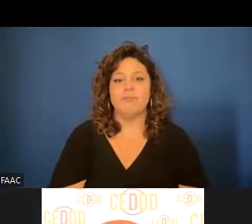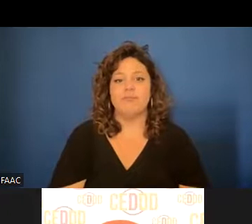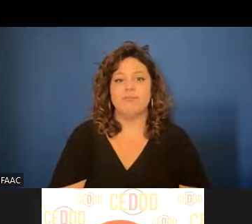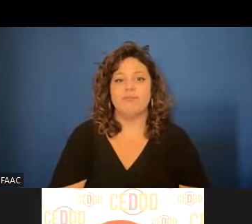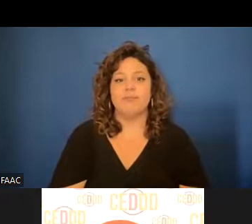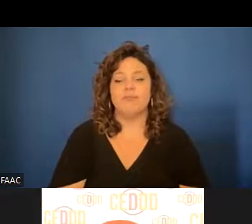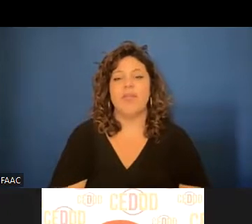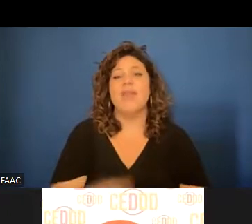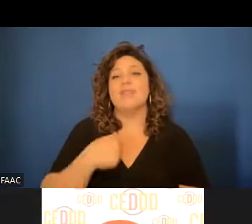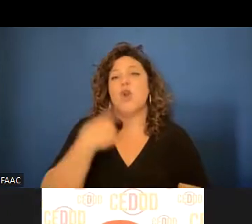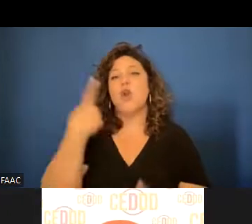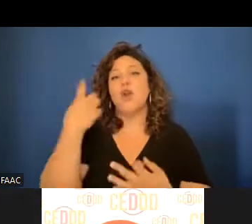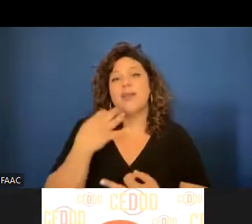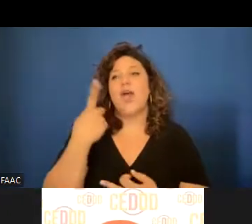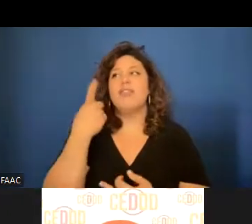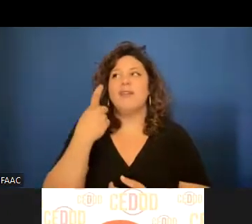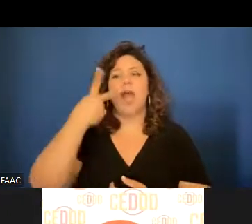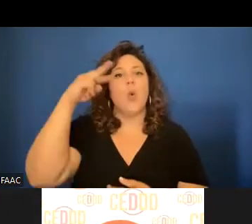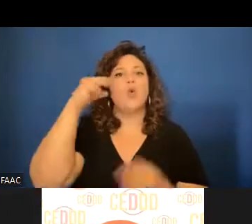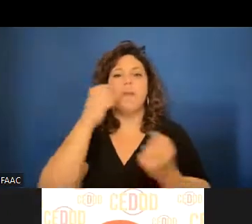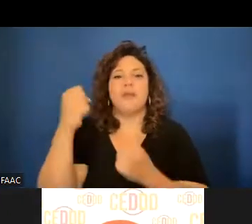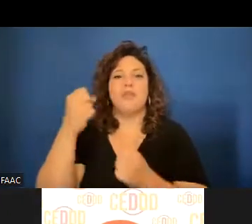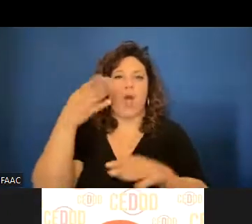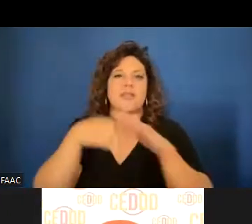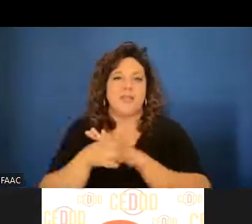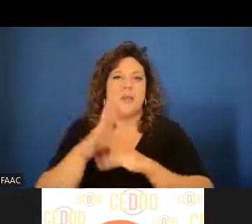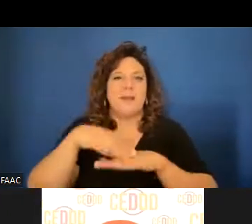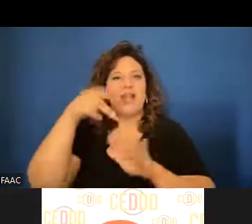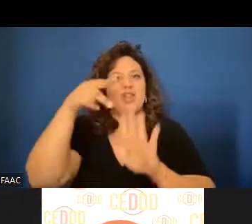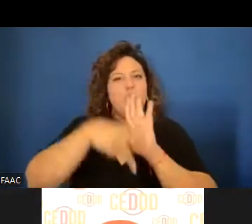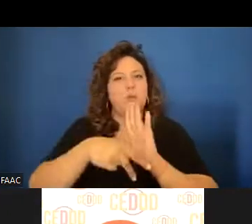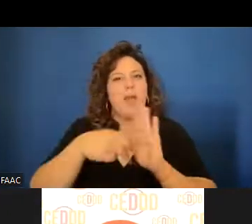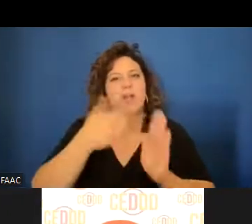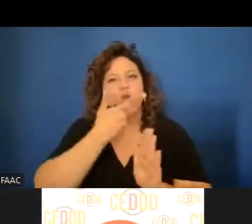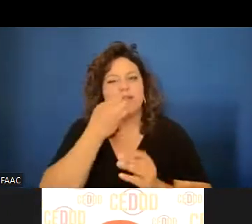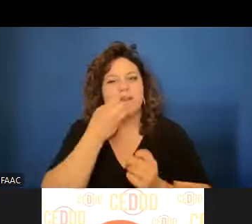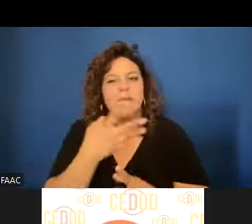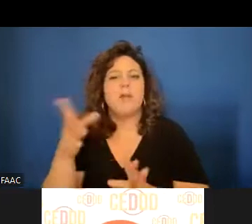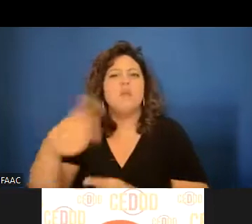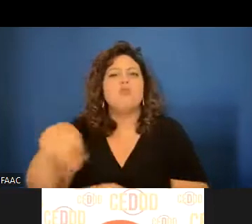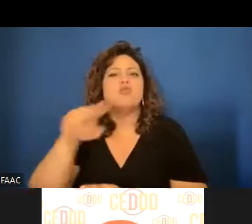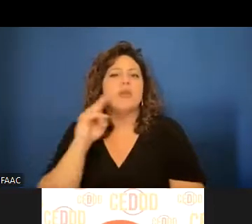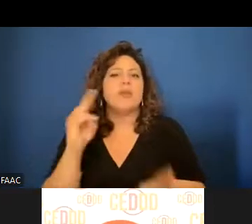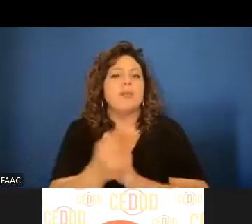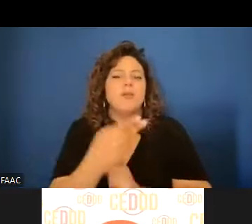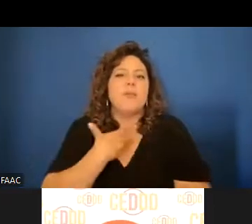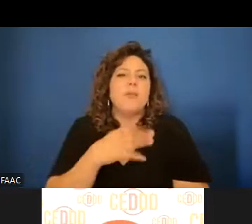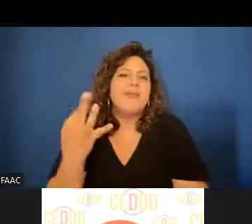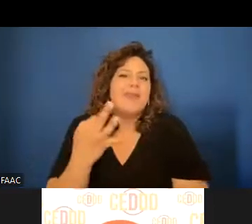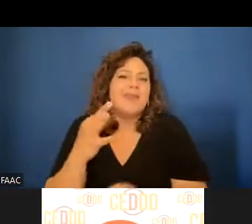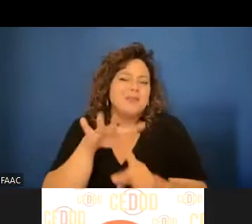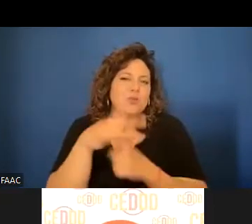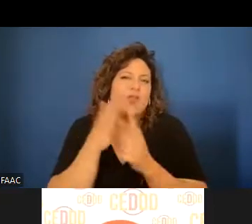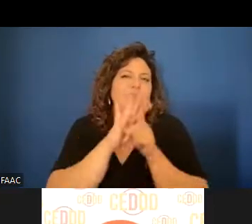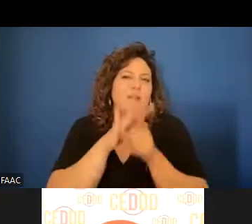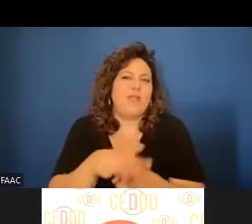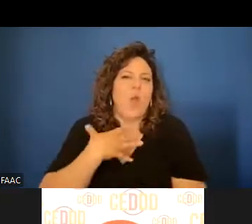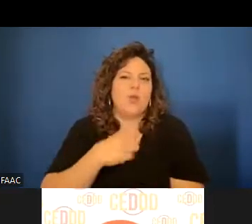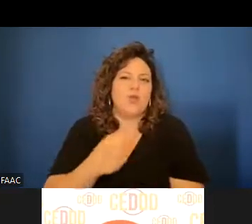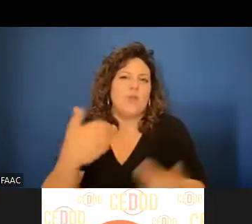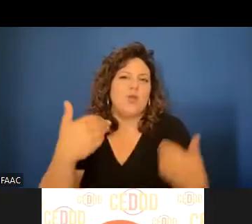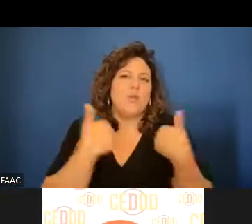Pues coincido totalmente contigo, ¿no? Vamos a ver, en el tema de, hay un gran desconocimiento y es posible, o yo quiero entender, que si